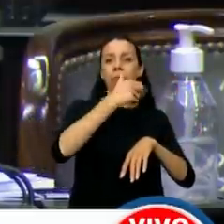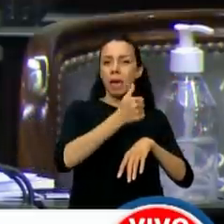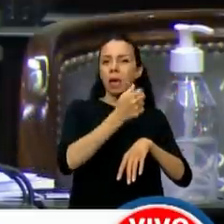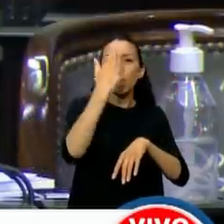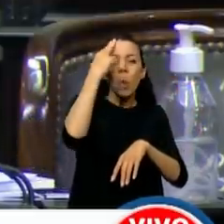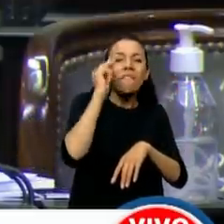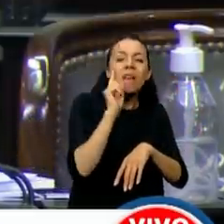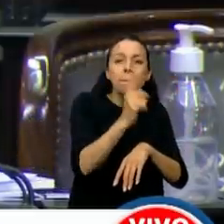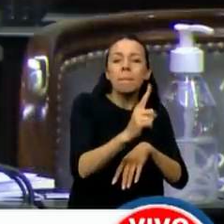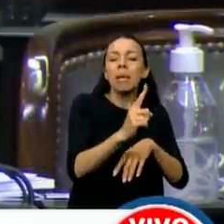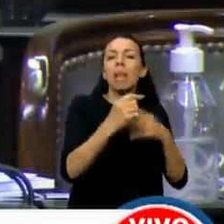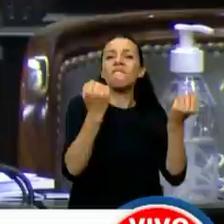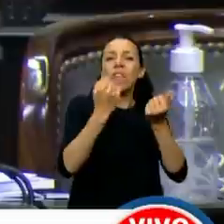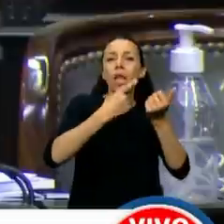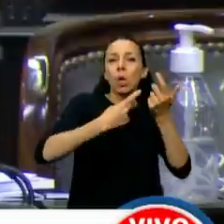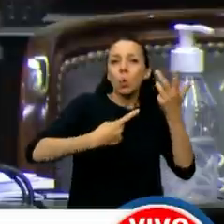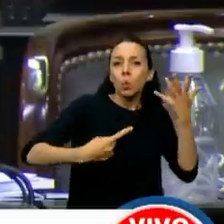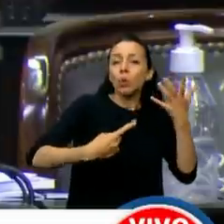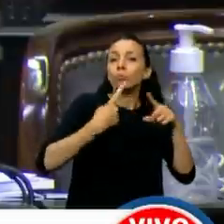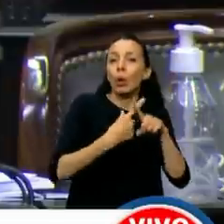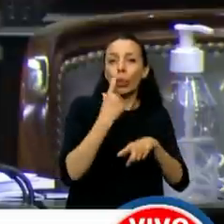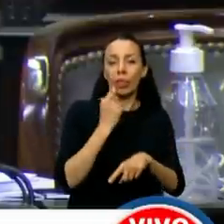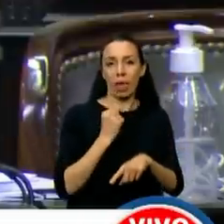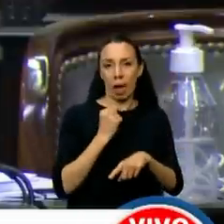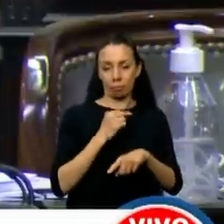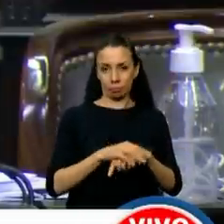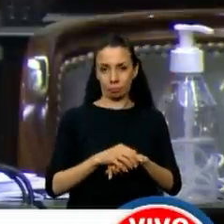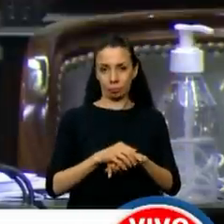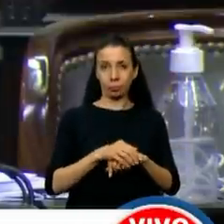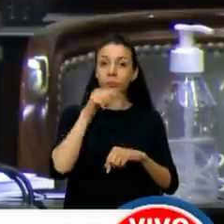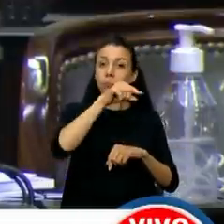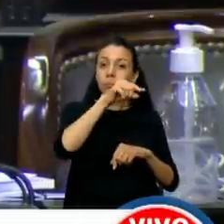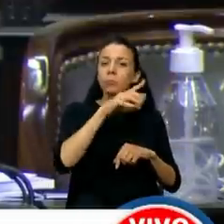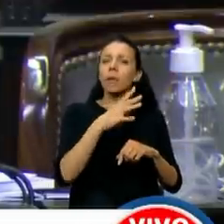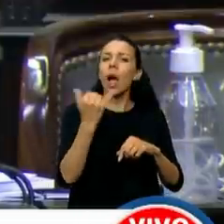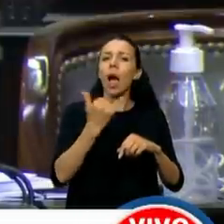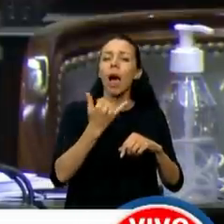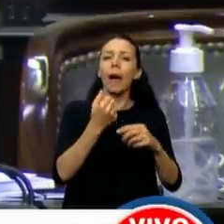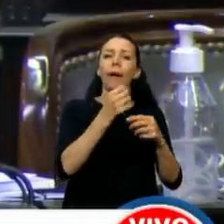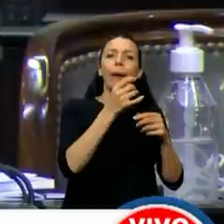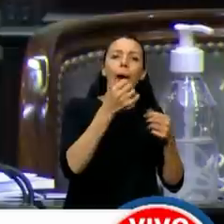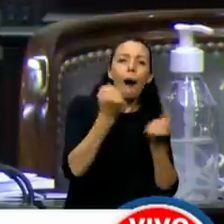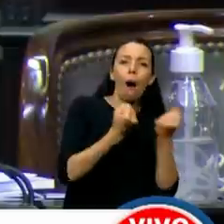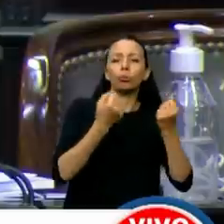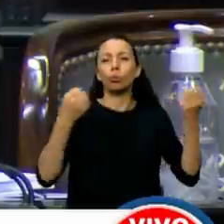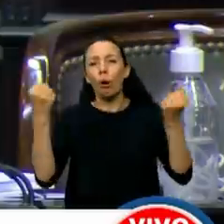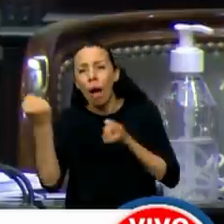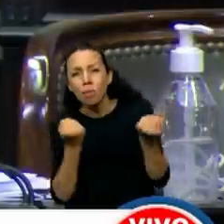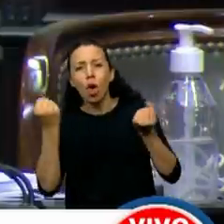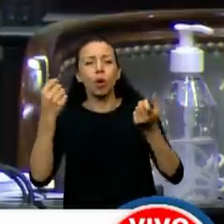vehículos diarios esa concurrencia de toda clase de vehículos sobre ese tramo de la ruta